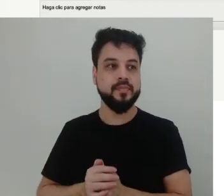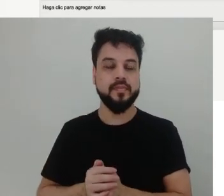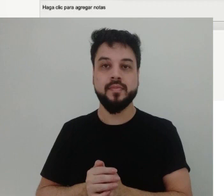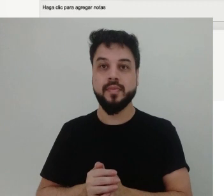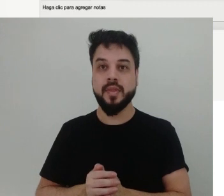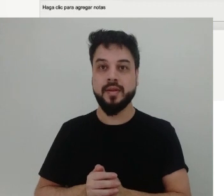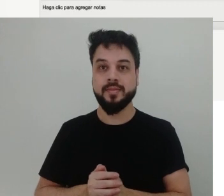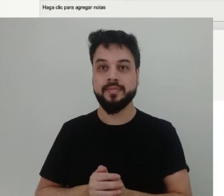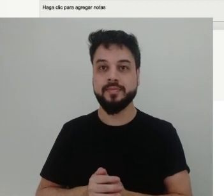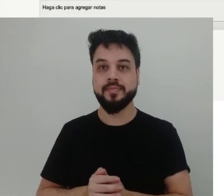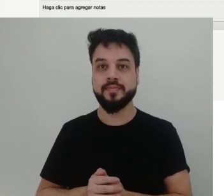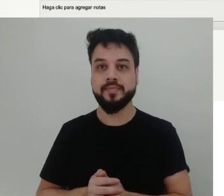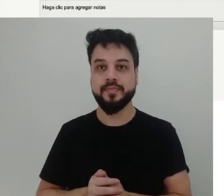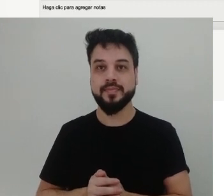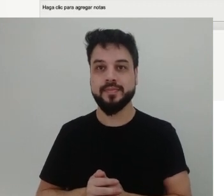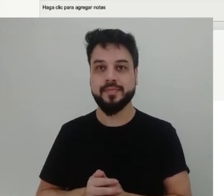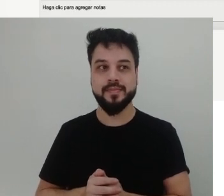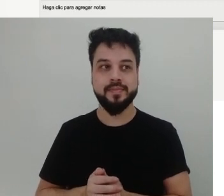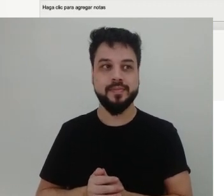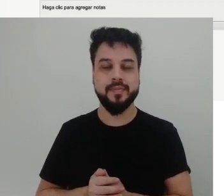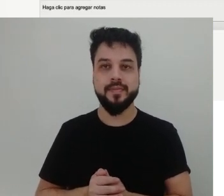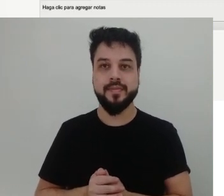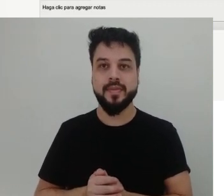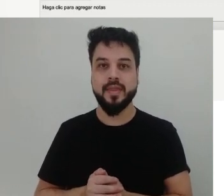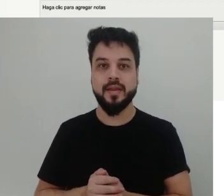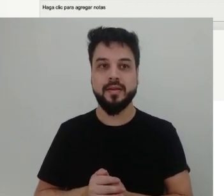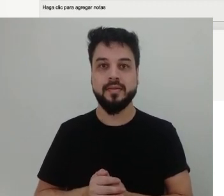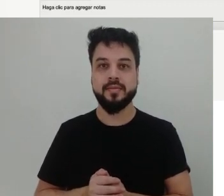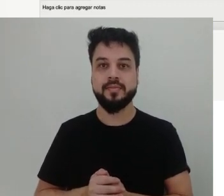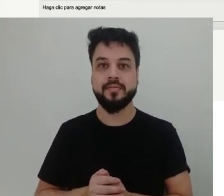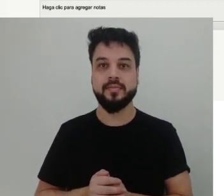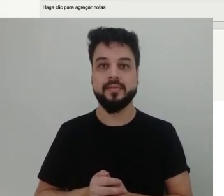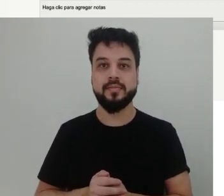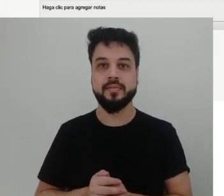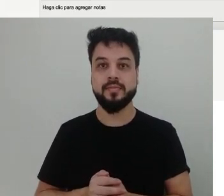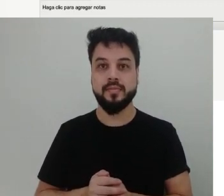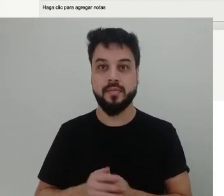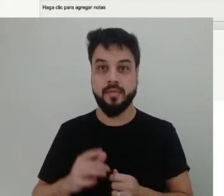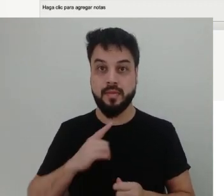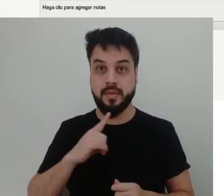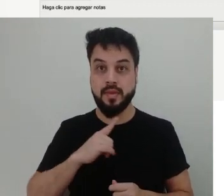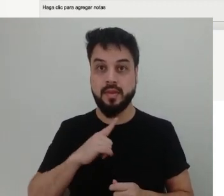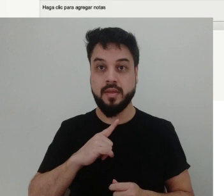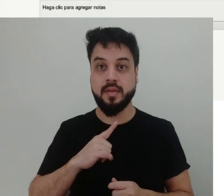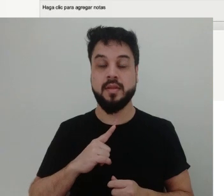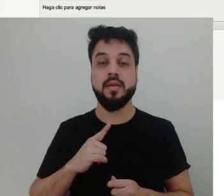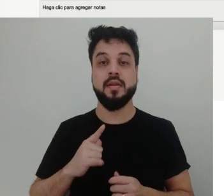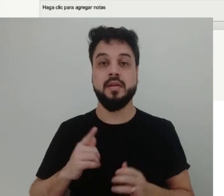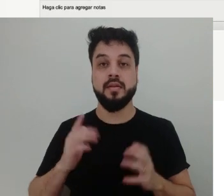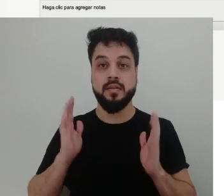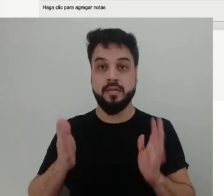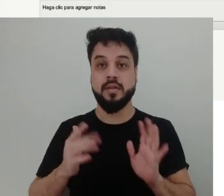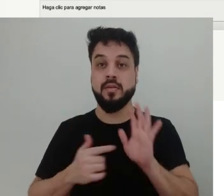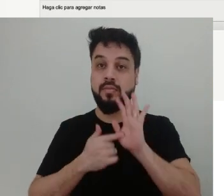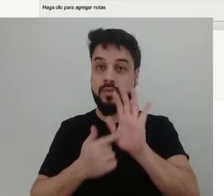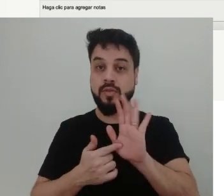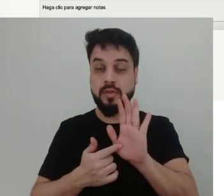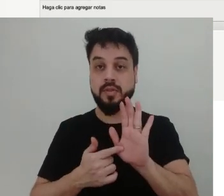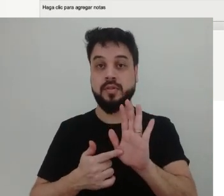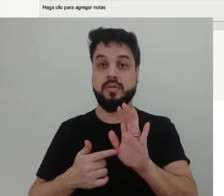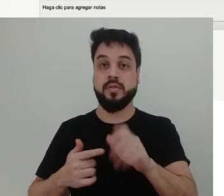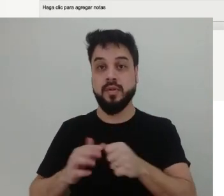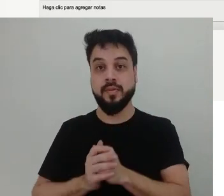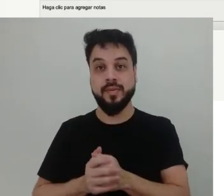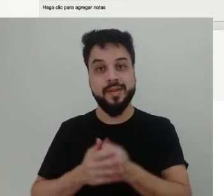fondo, yo los realicé en 2 escuelas de 2 barrios de Piraí, kilómetro 18. En estos talleres apliqué